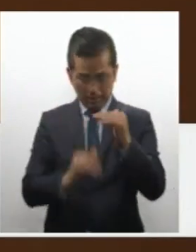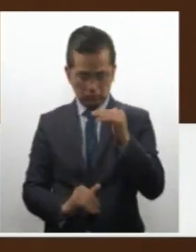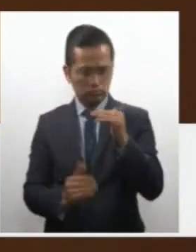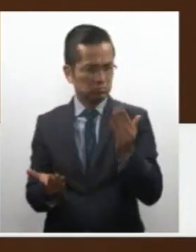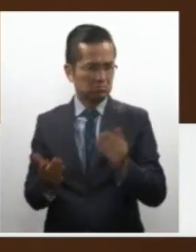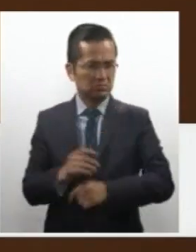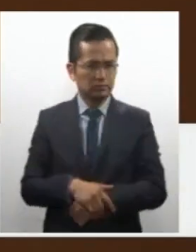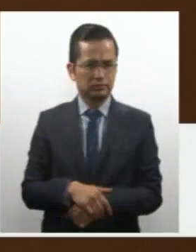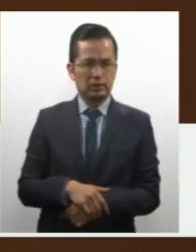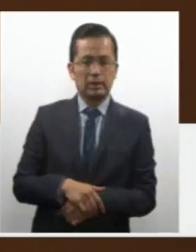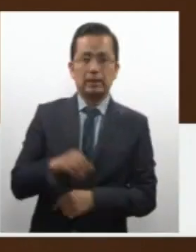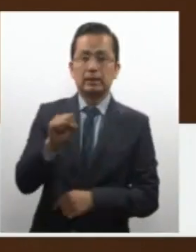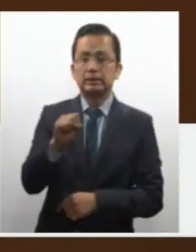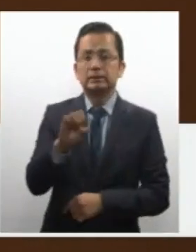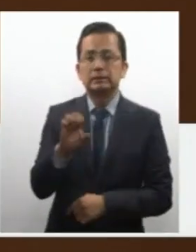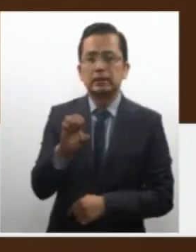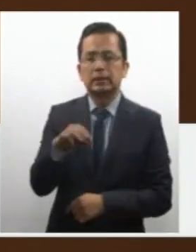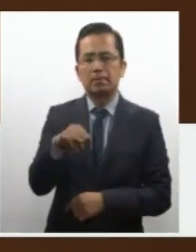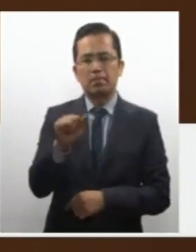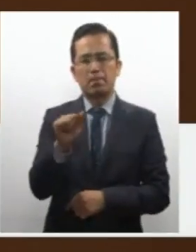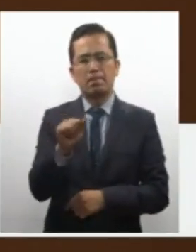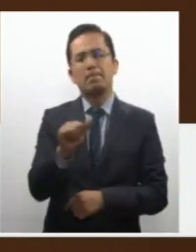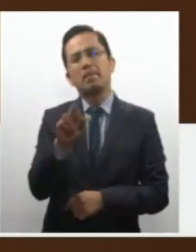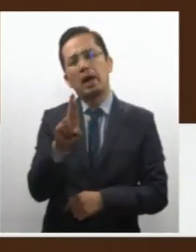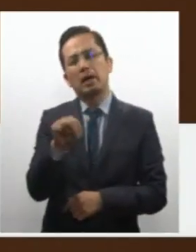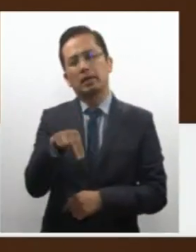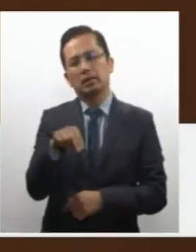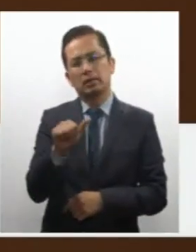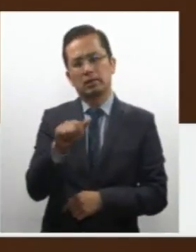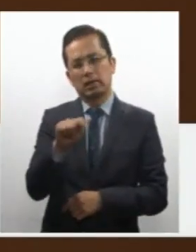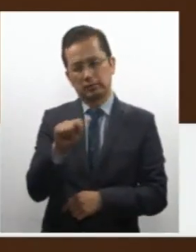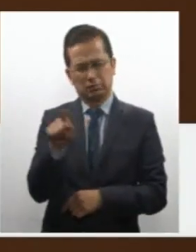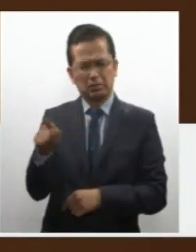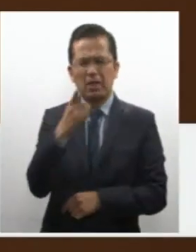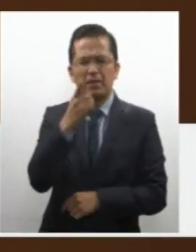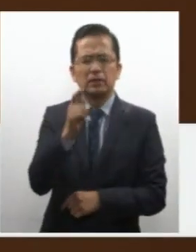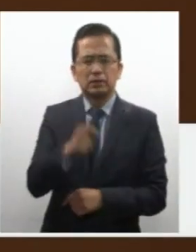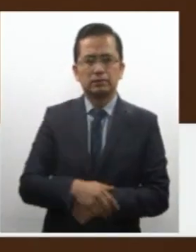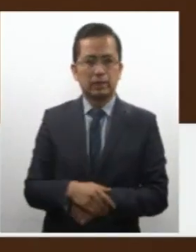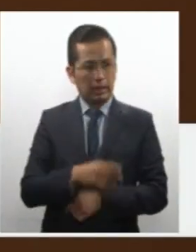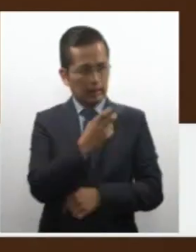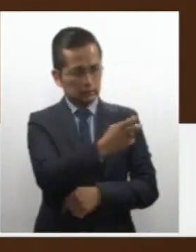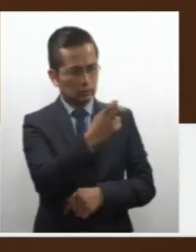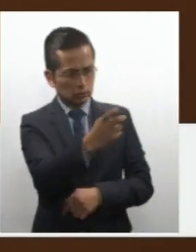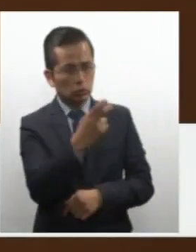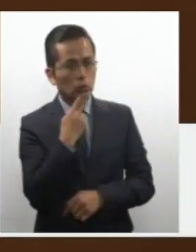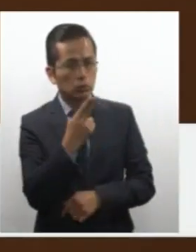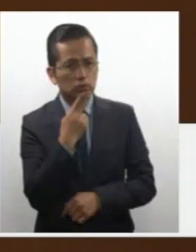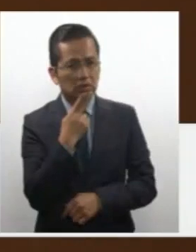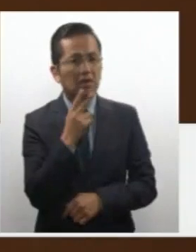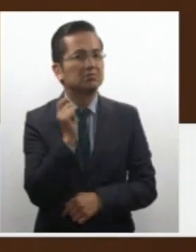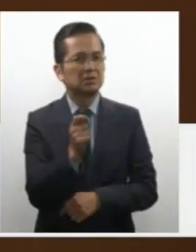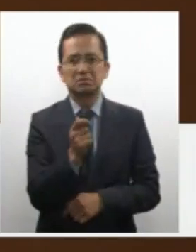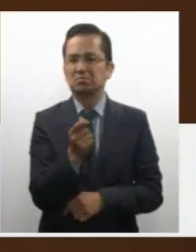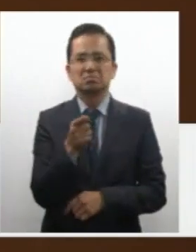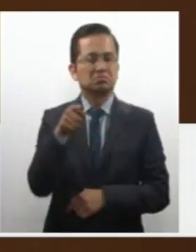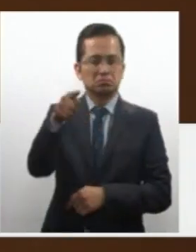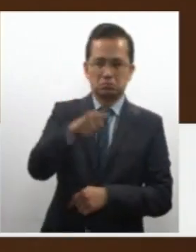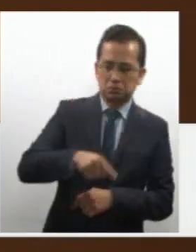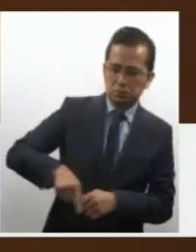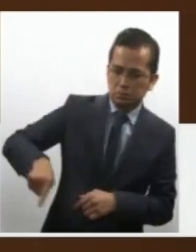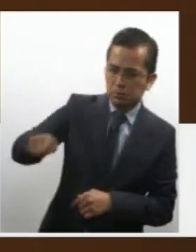Bueno, la Semarnat lo que dice es que el uso de estos combustibles provocan 54 mil